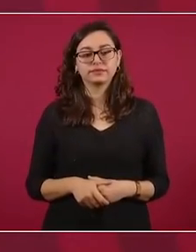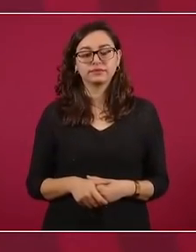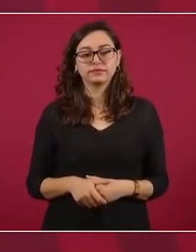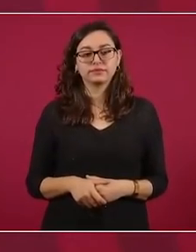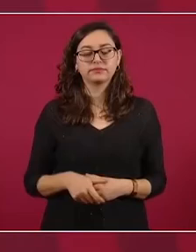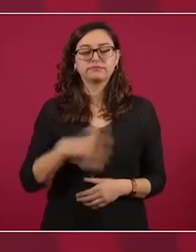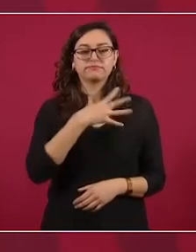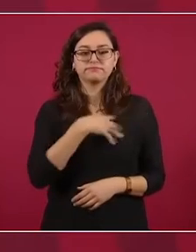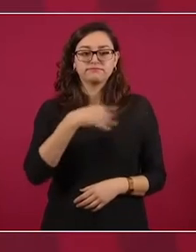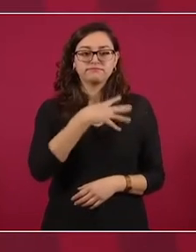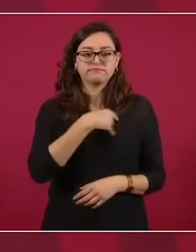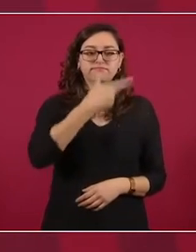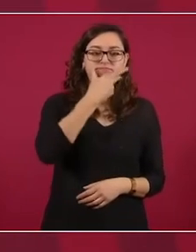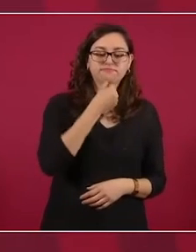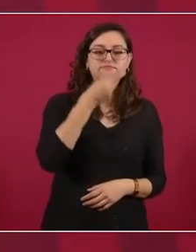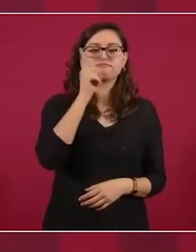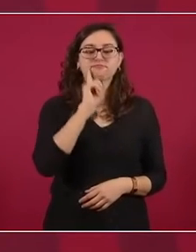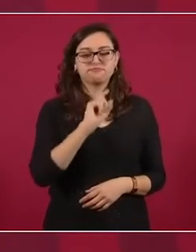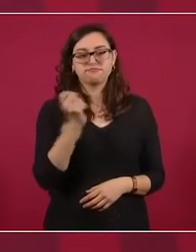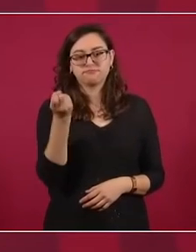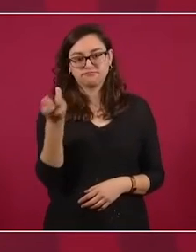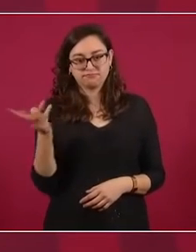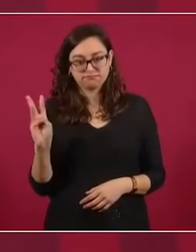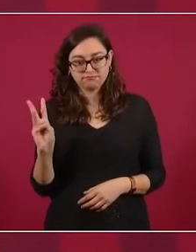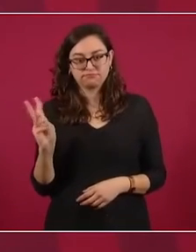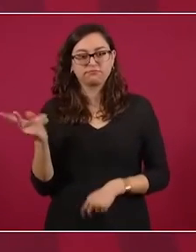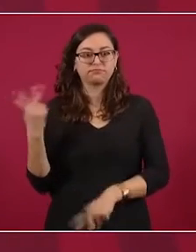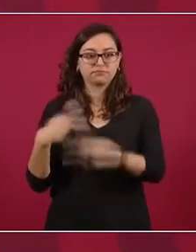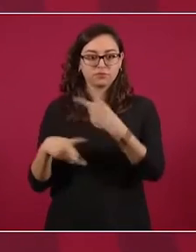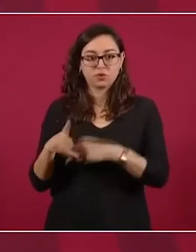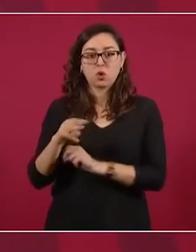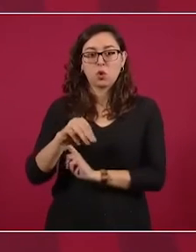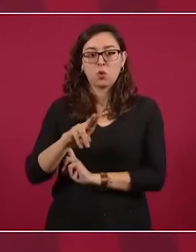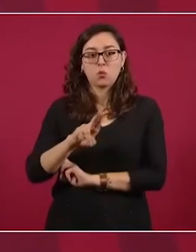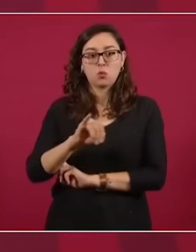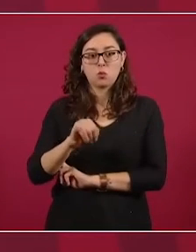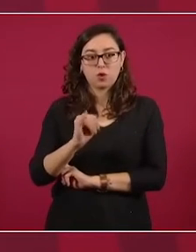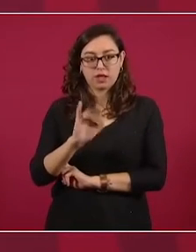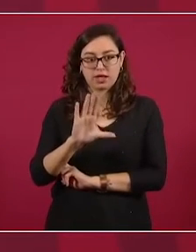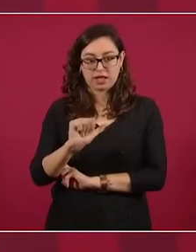sus hijas, sus hijos, viene Mújica.